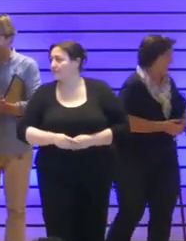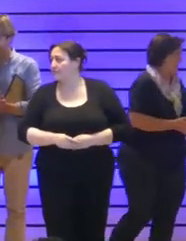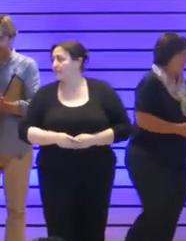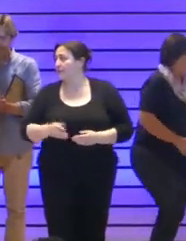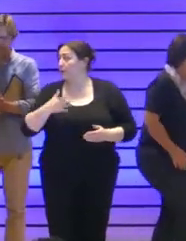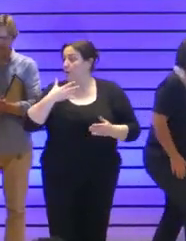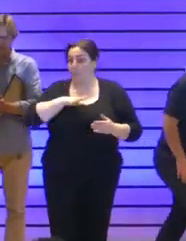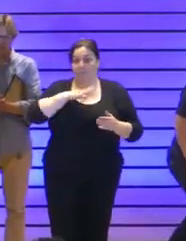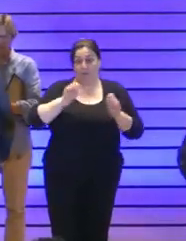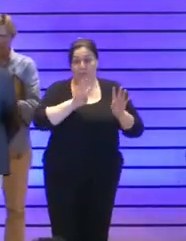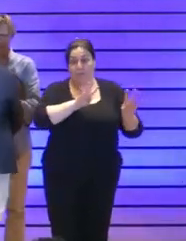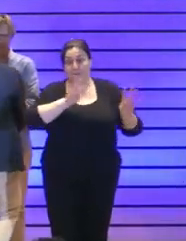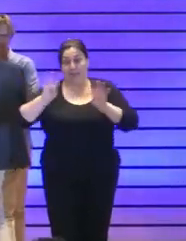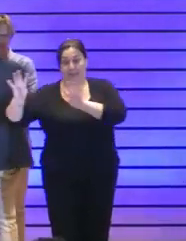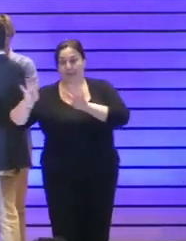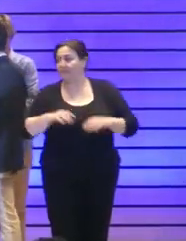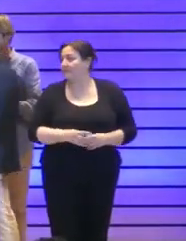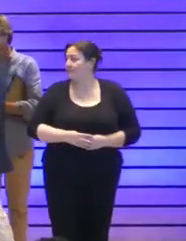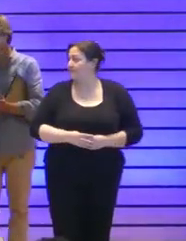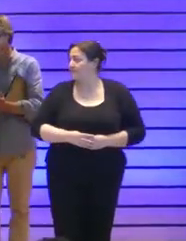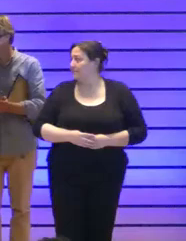Nos venimos para acá, chicos, y así entramos todos.